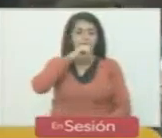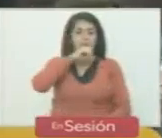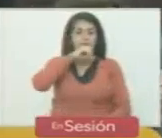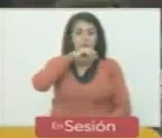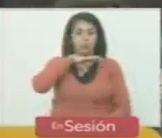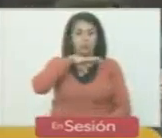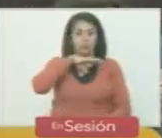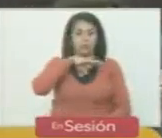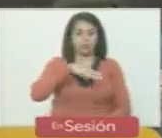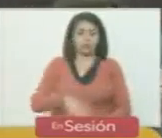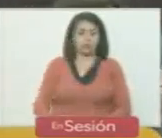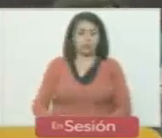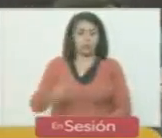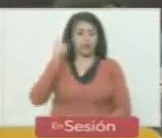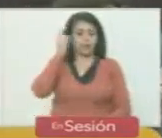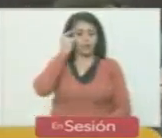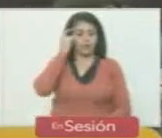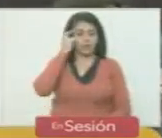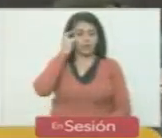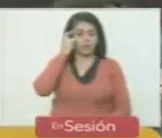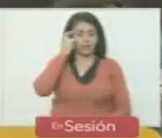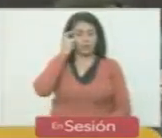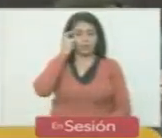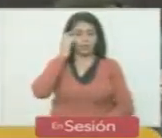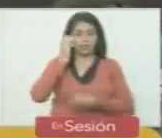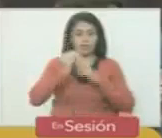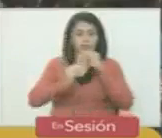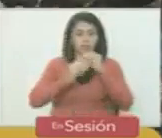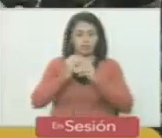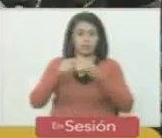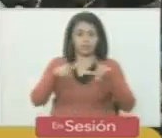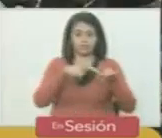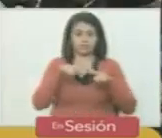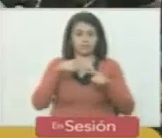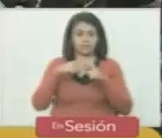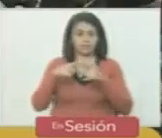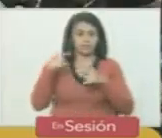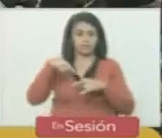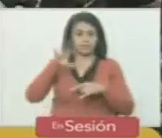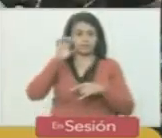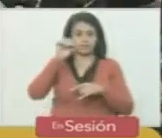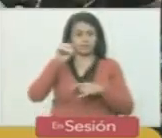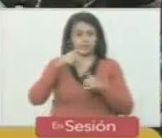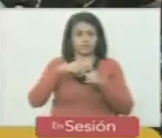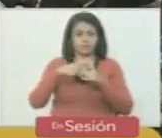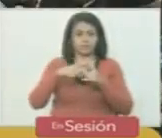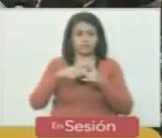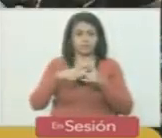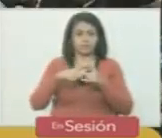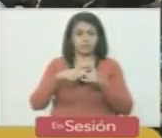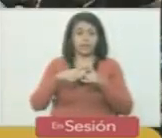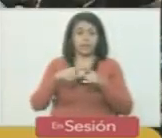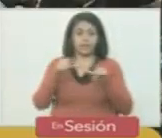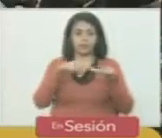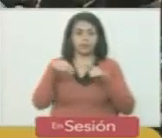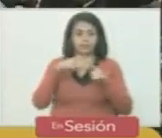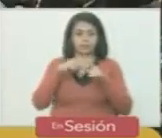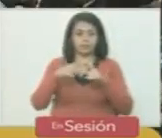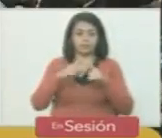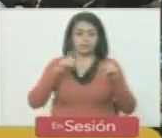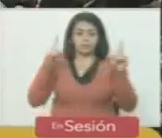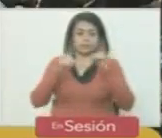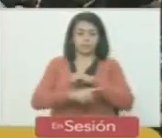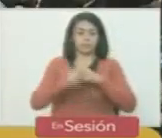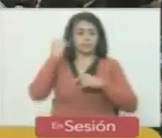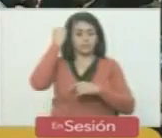histórica, es una fecha que tuvo que las Naciones Unidas voltear la cara